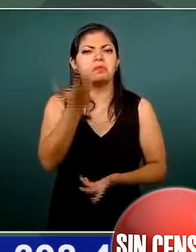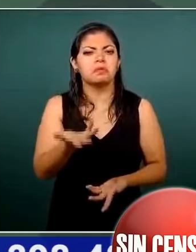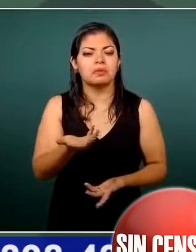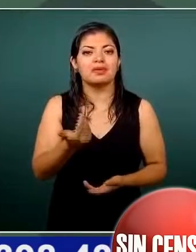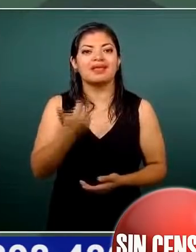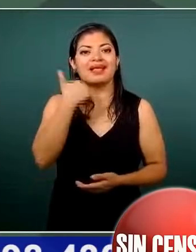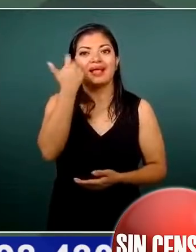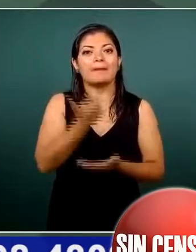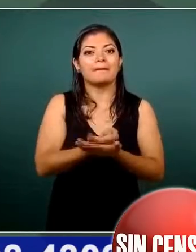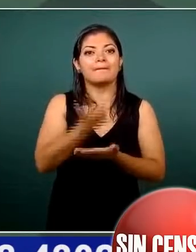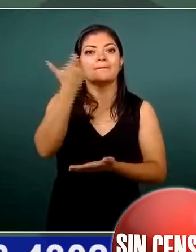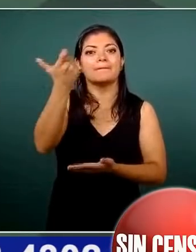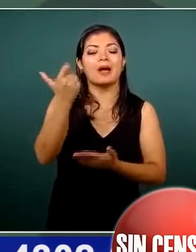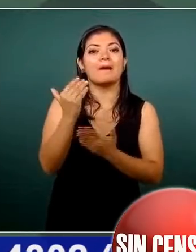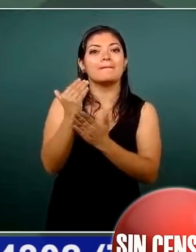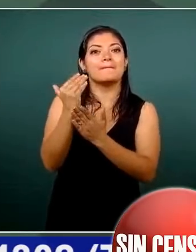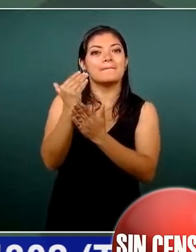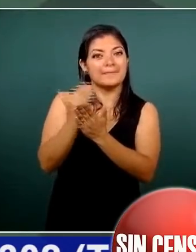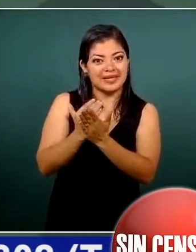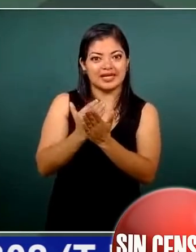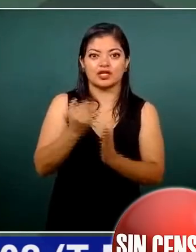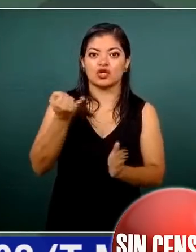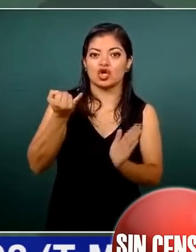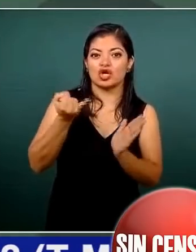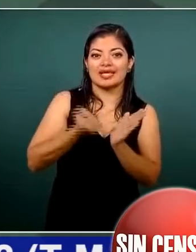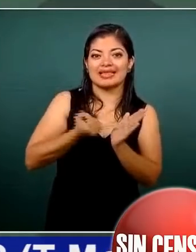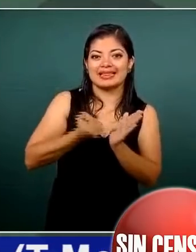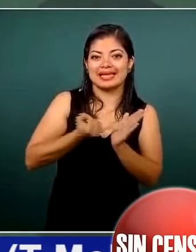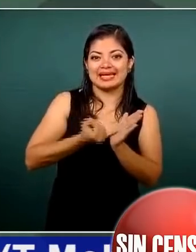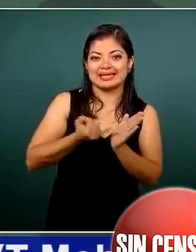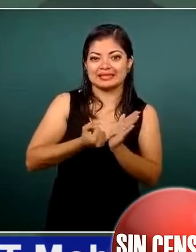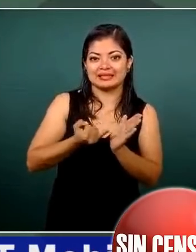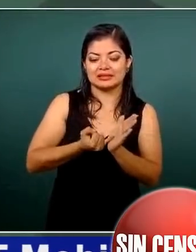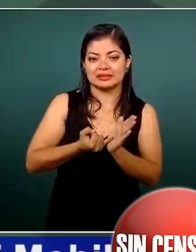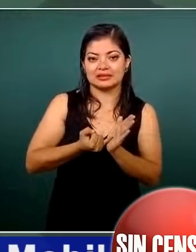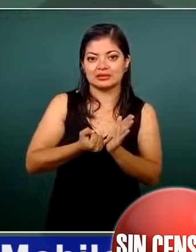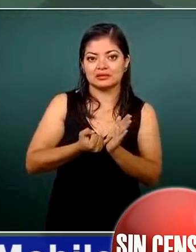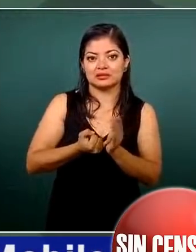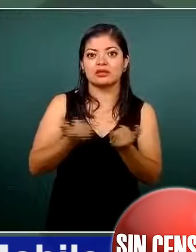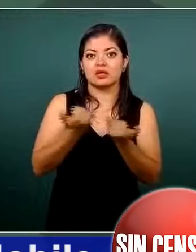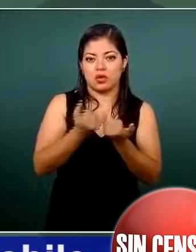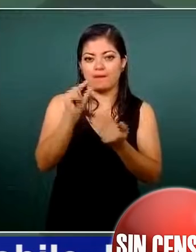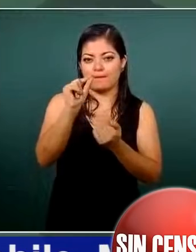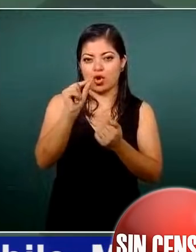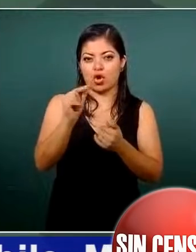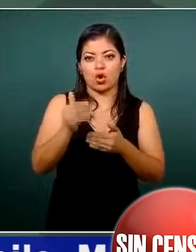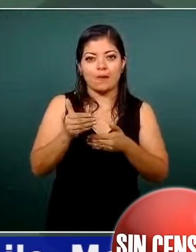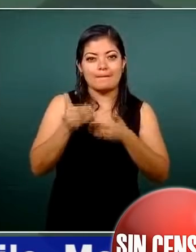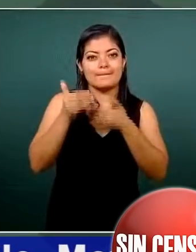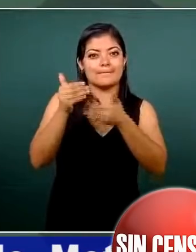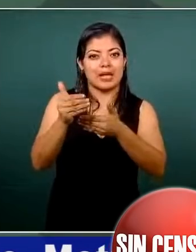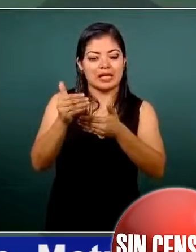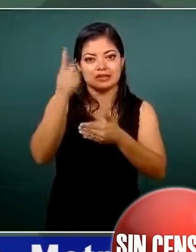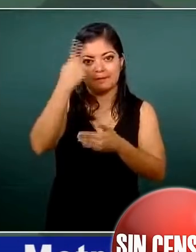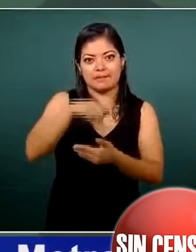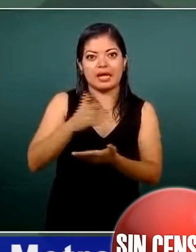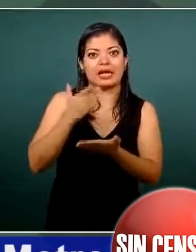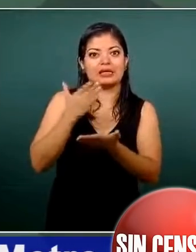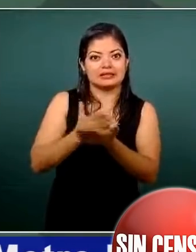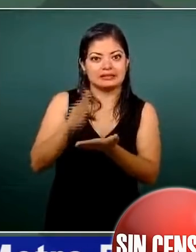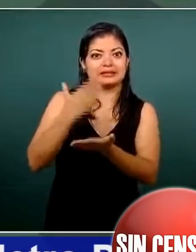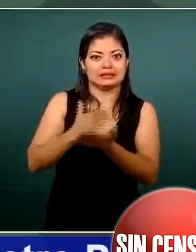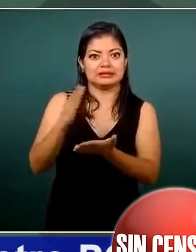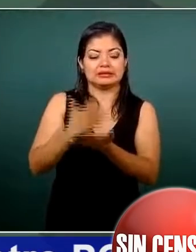pagar menos intereses y también alargar los plazos, y esto da